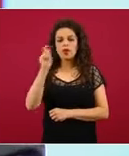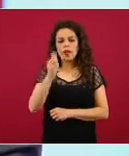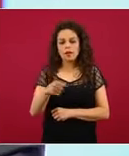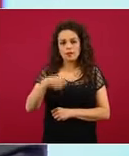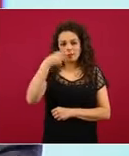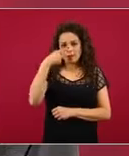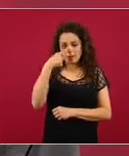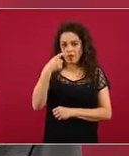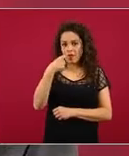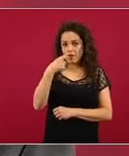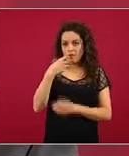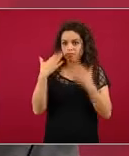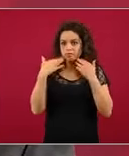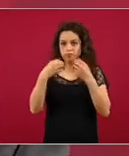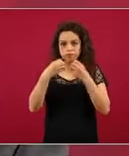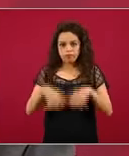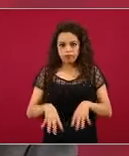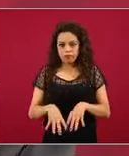temporales, generalmente pueden durar